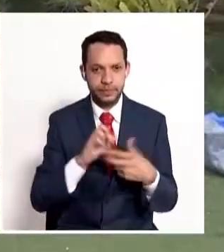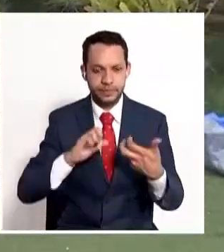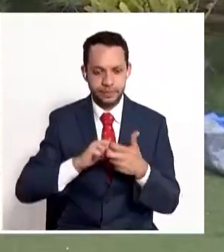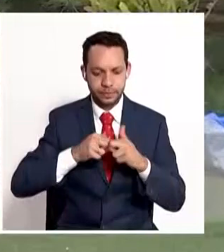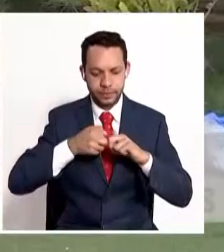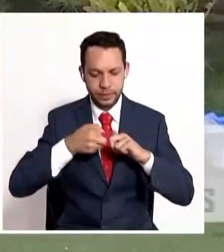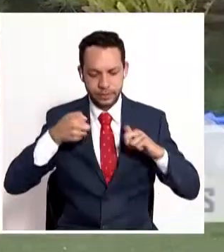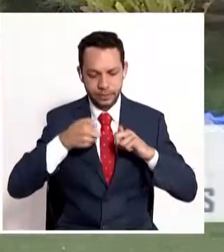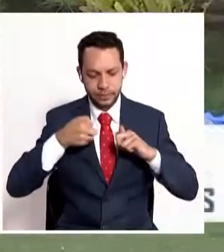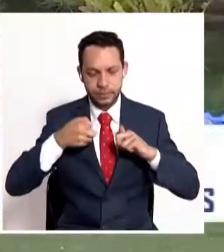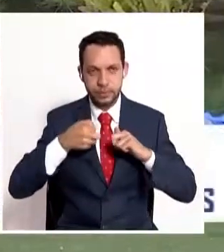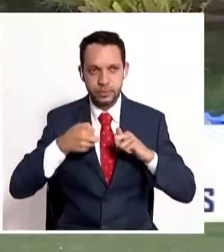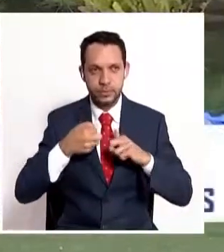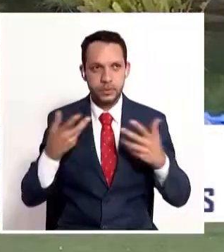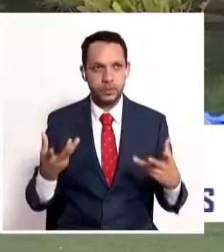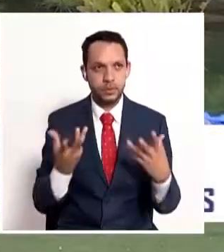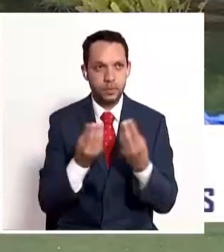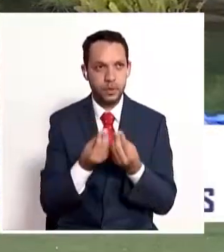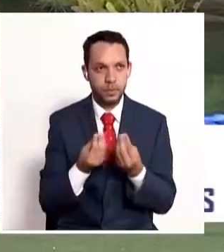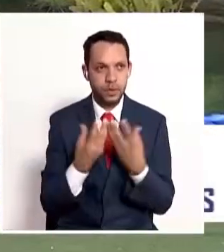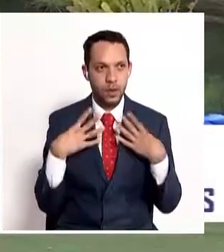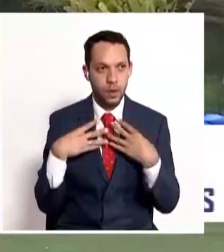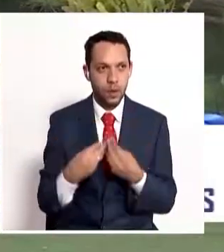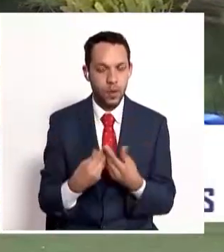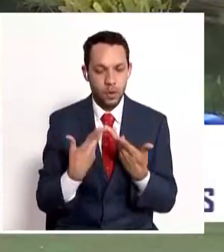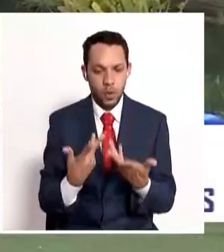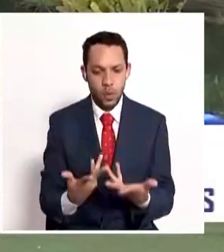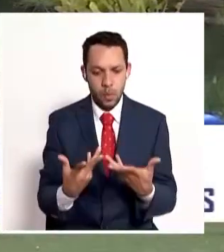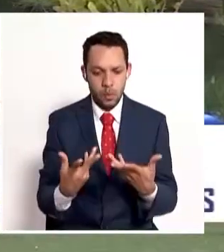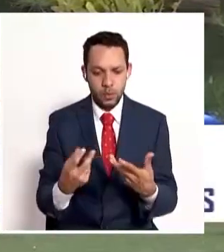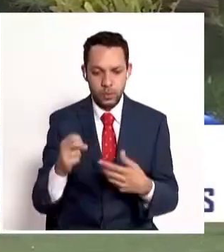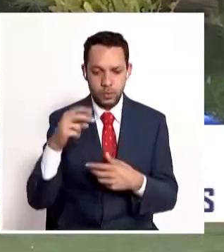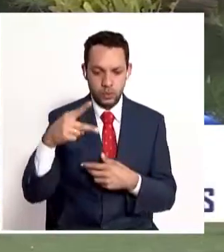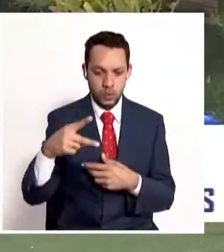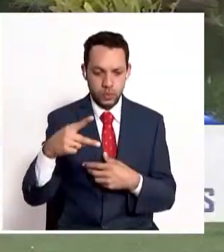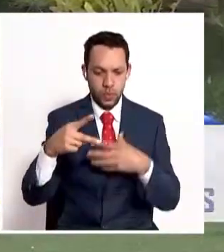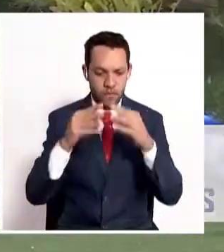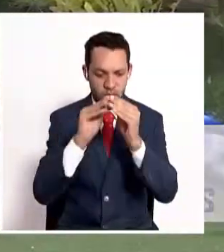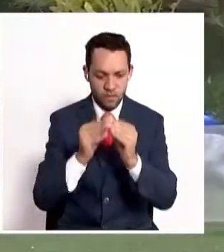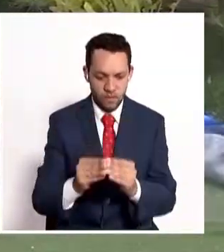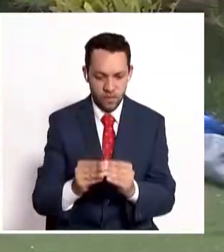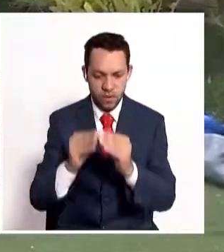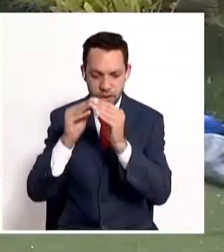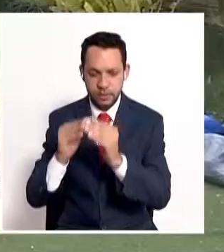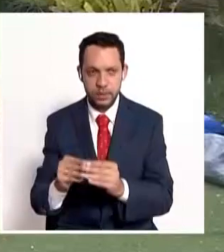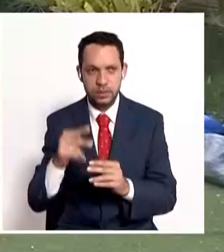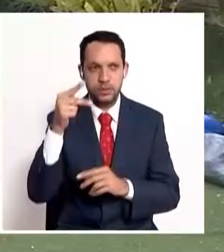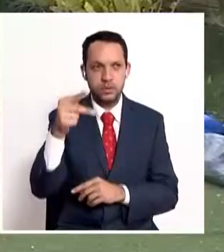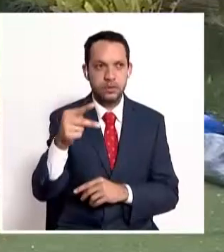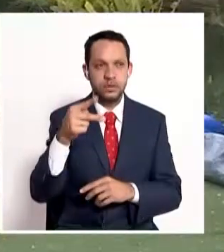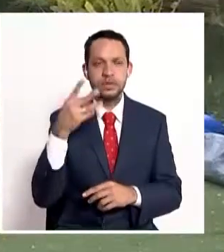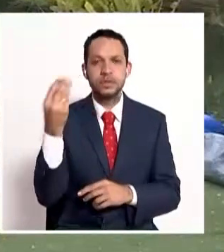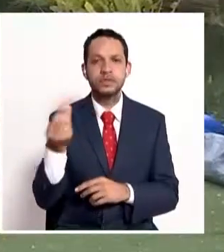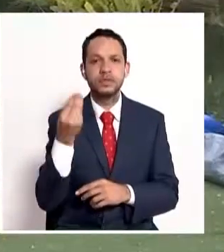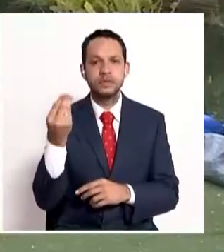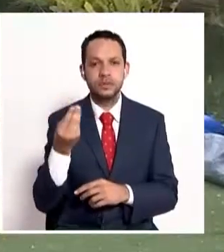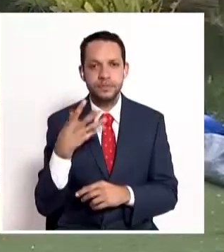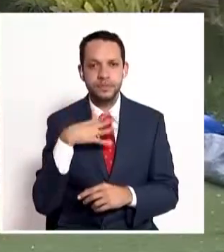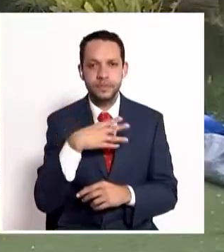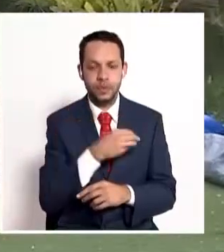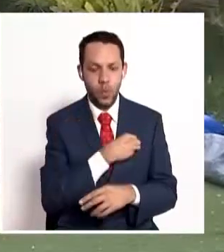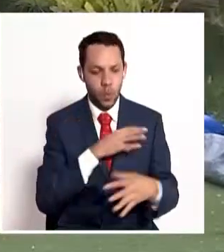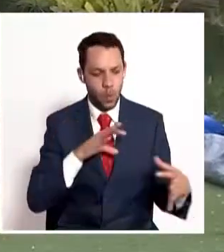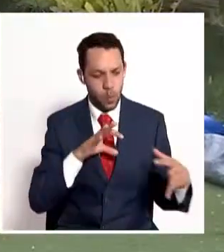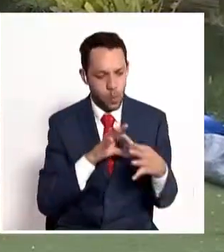parte de los isquiotibiales lo podemos hacer de dos formas no es cierto la más común es juntar nuestros